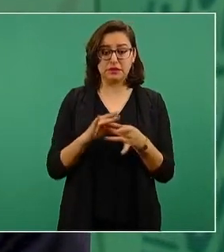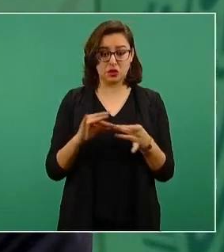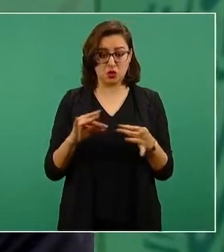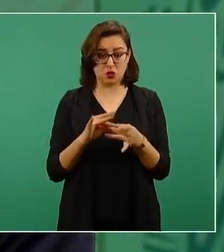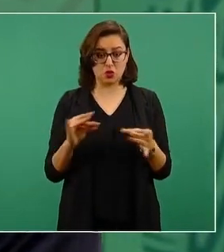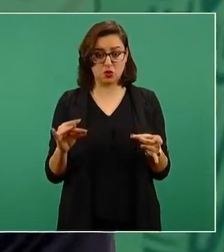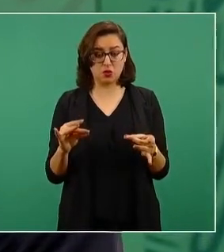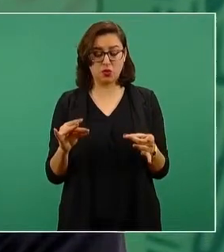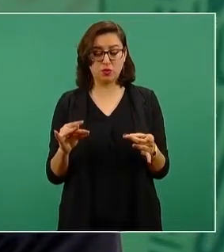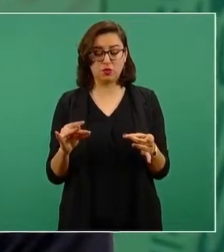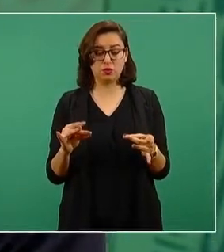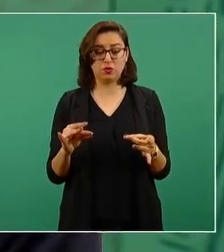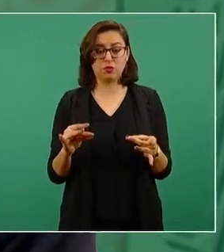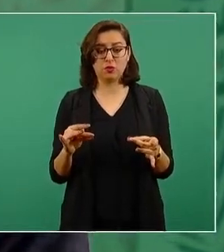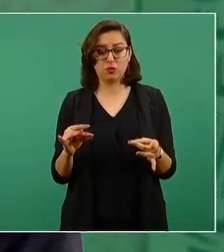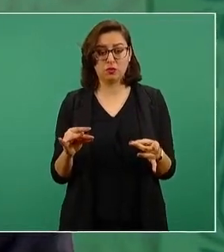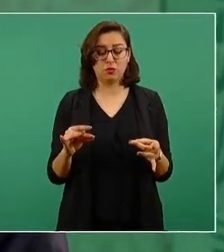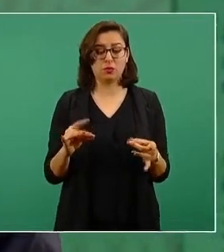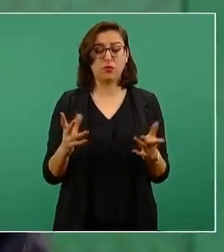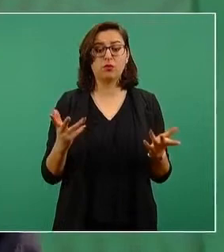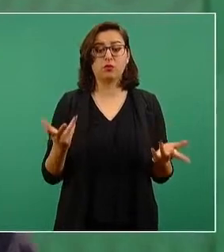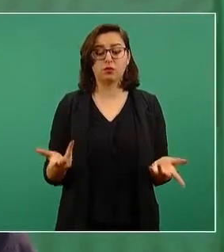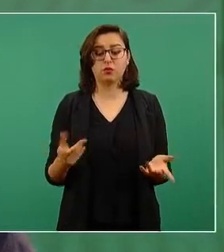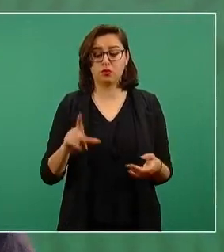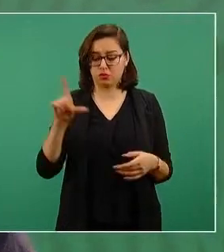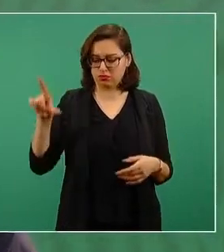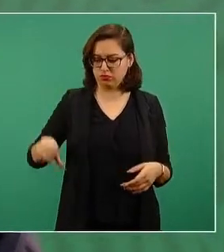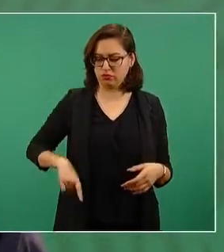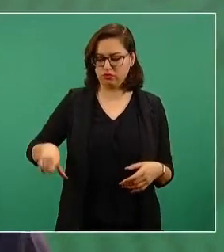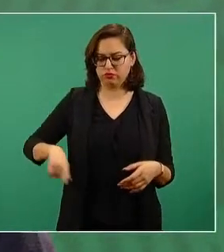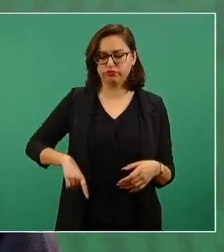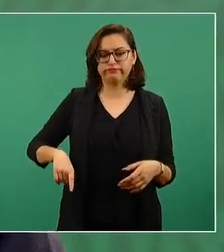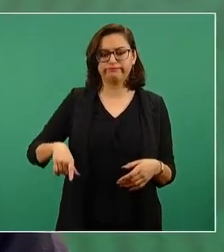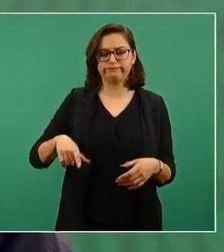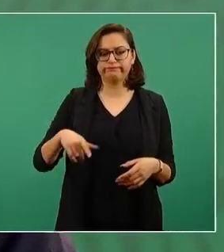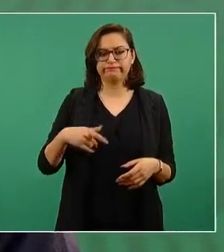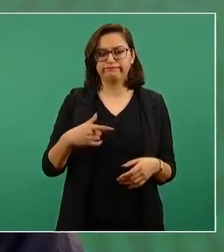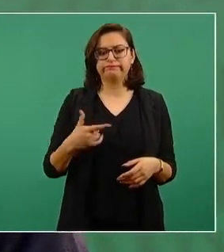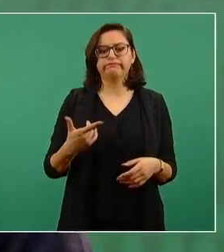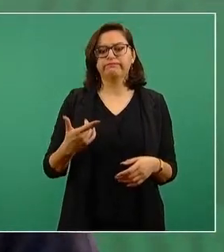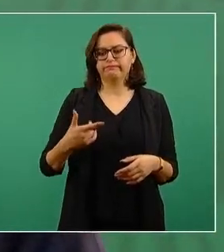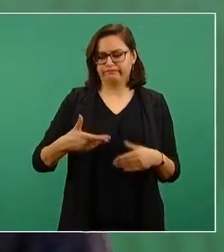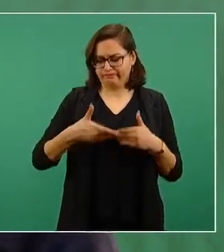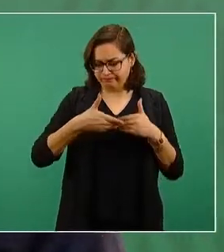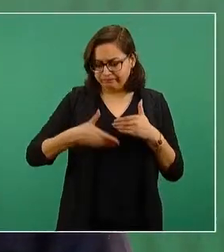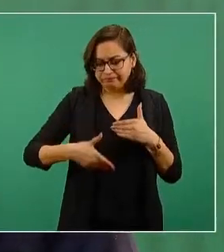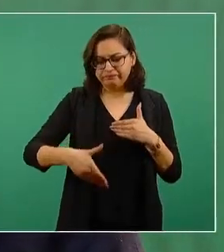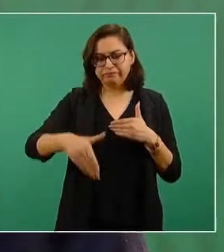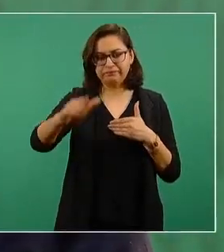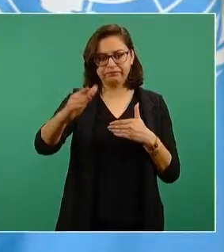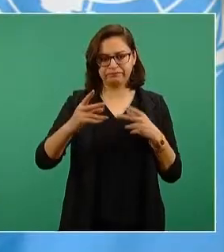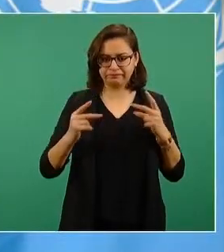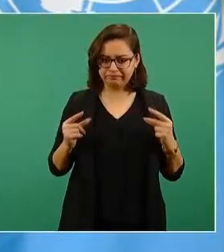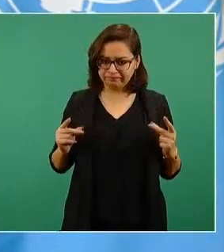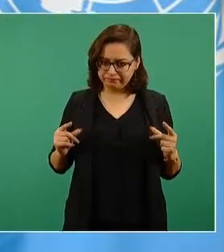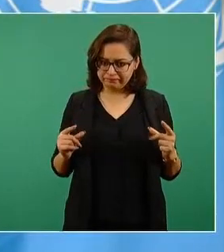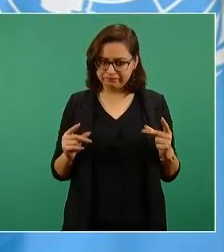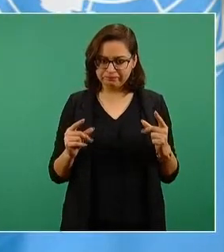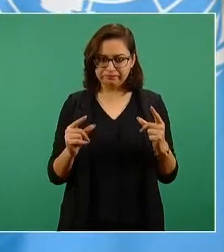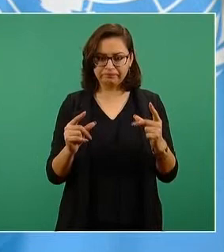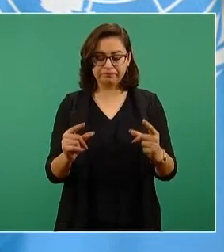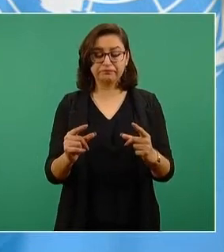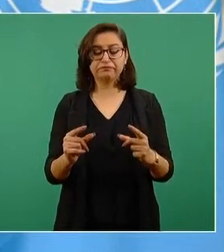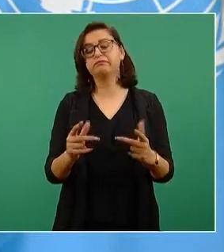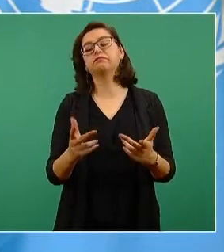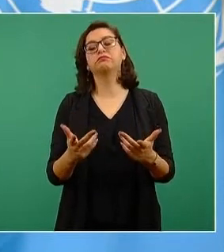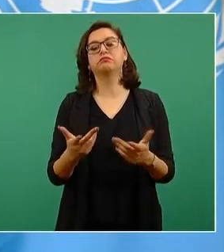con la participación de nuestro movimiento, se avanzó para que en la